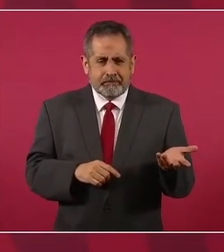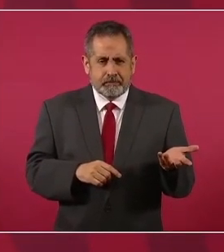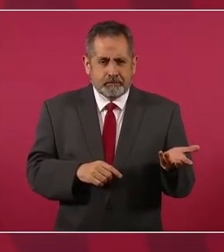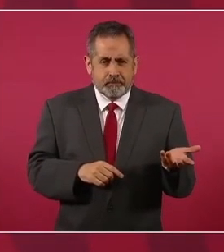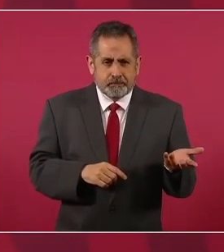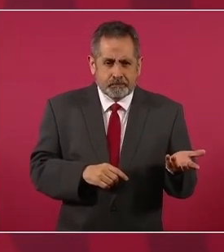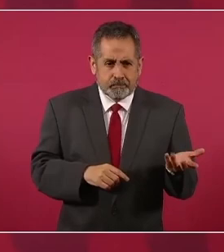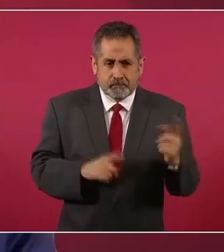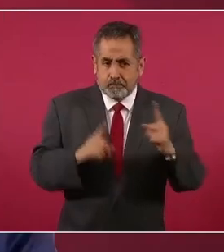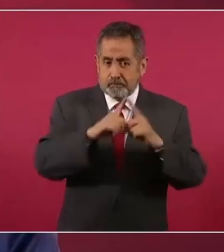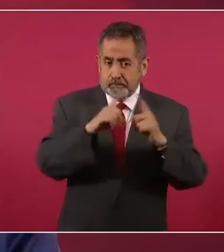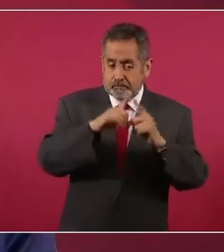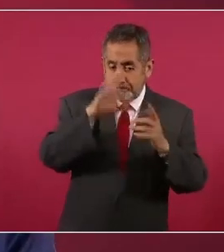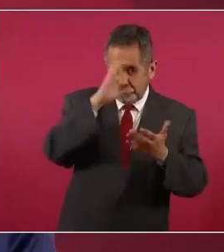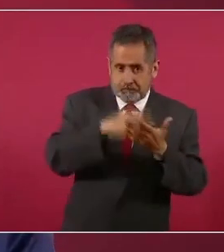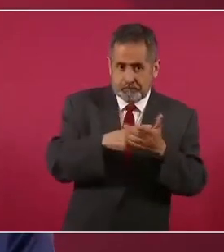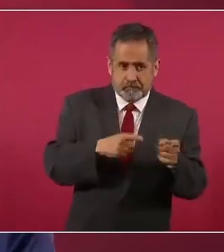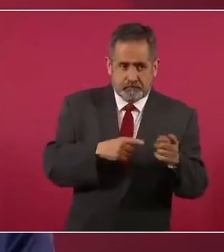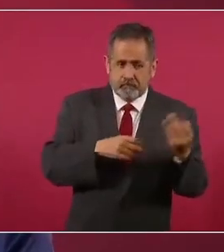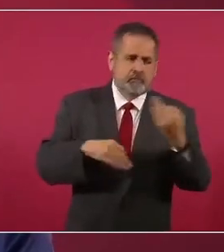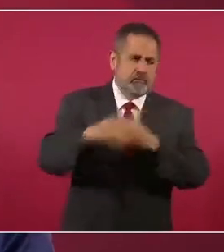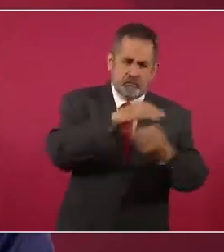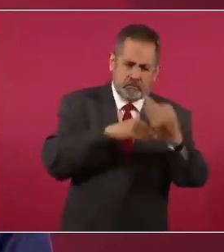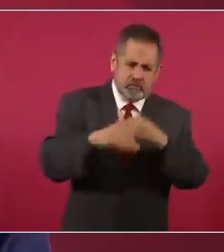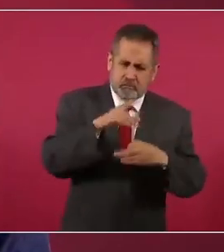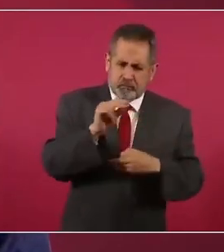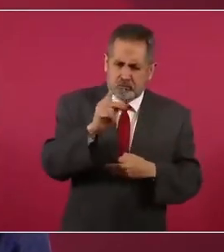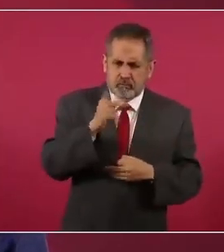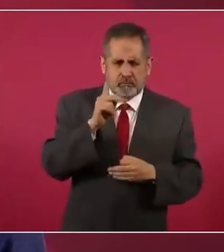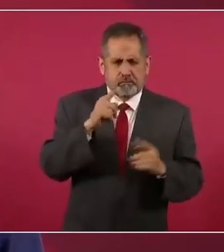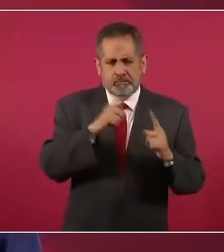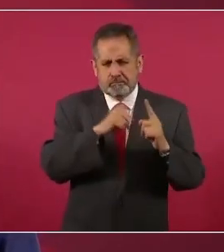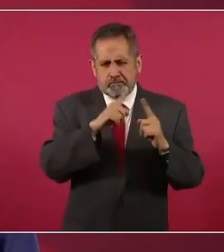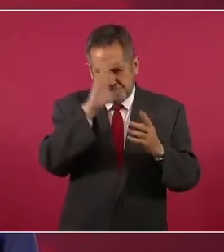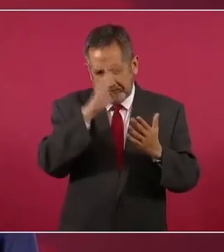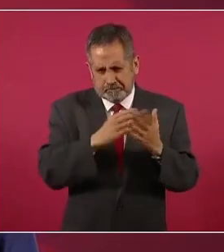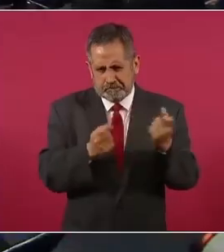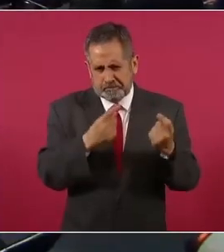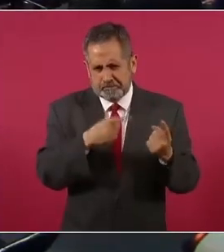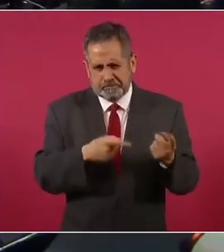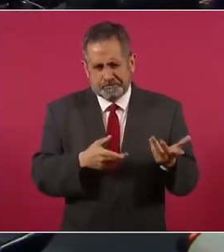actuando, no toda desde luego,